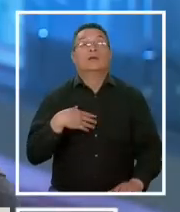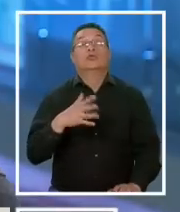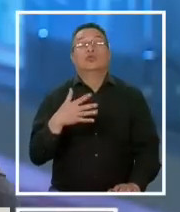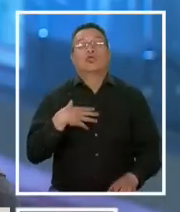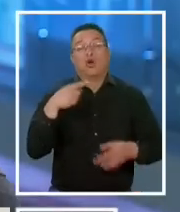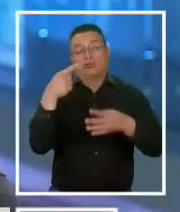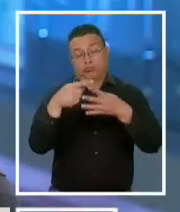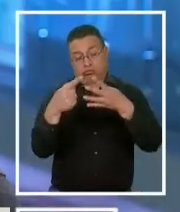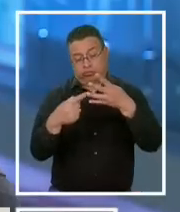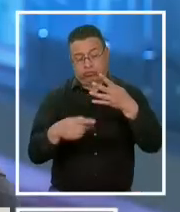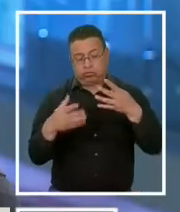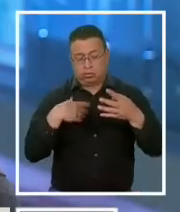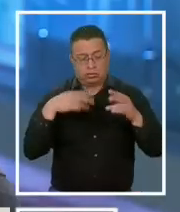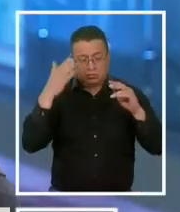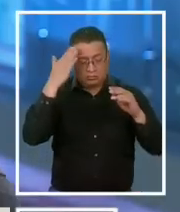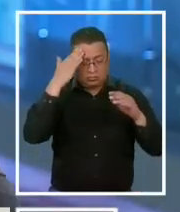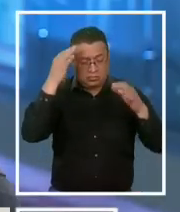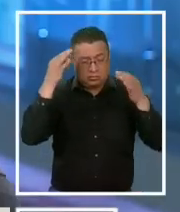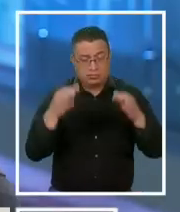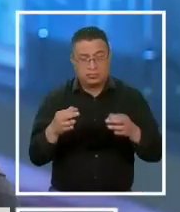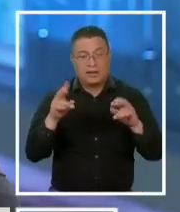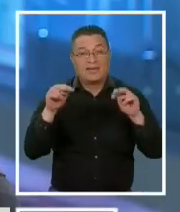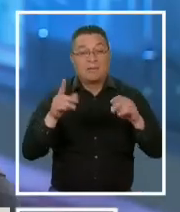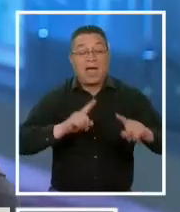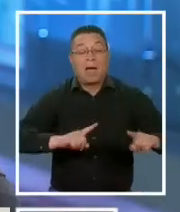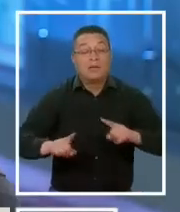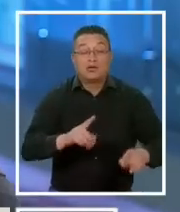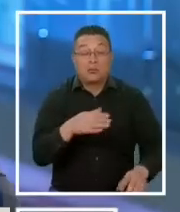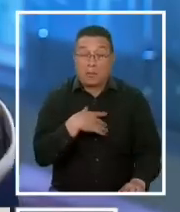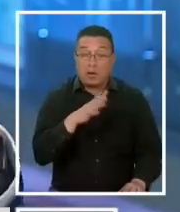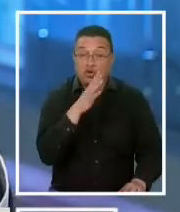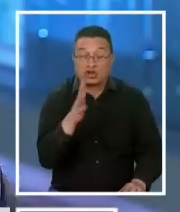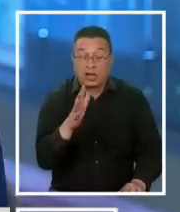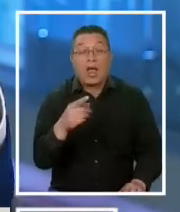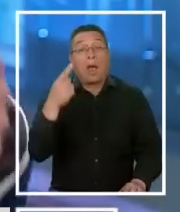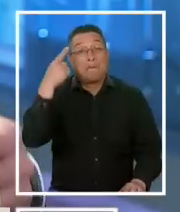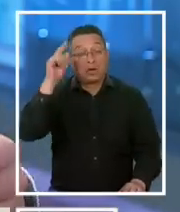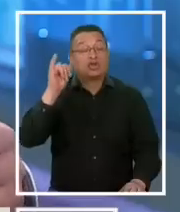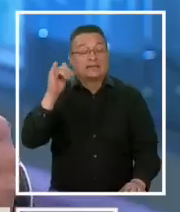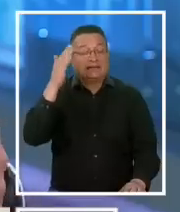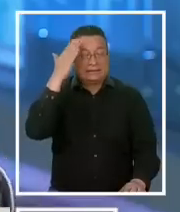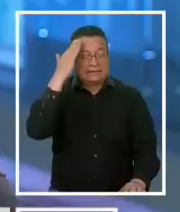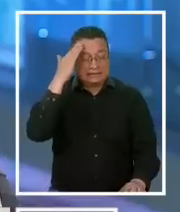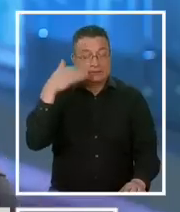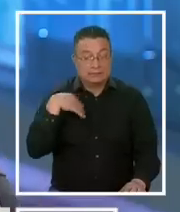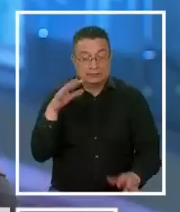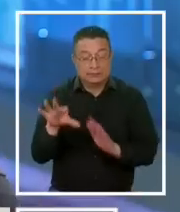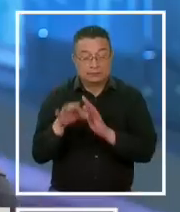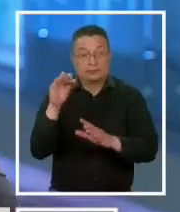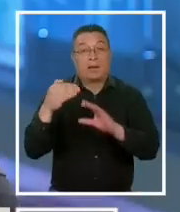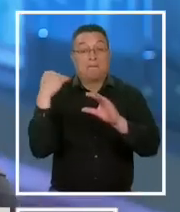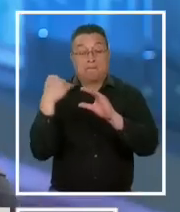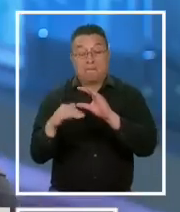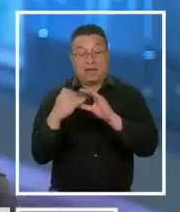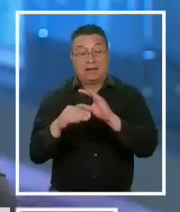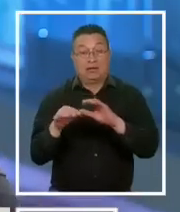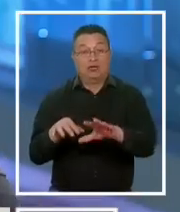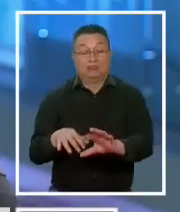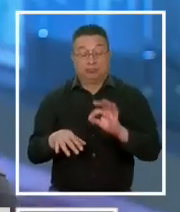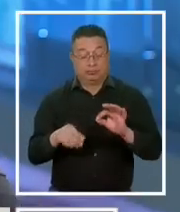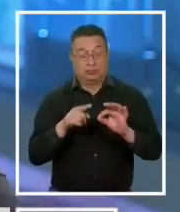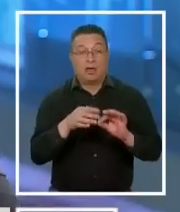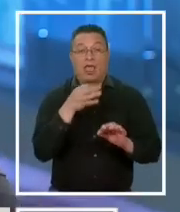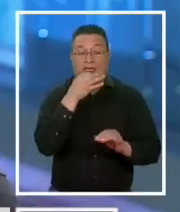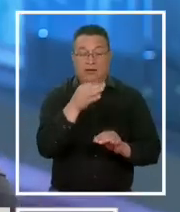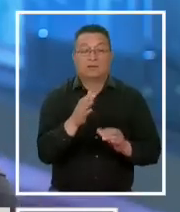tantos casos no recuerdo en términos concretos del punto de vista administrativo lo que usted me señala lo que sí recuerdo porque lo encontramos es un correo electrónico que nos